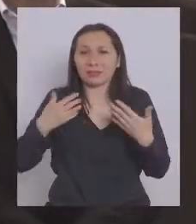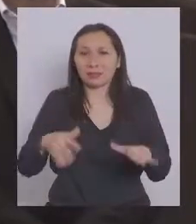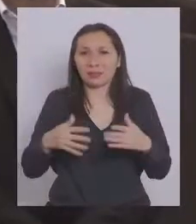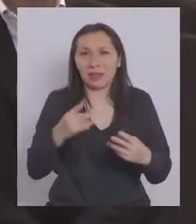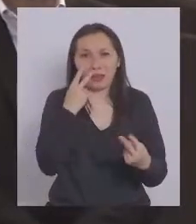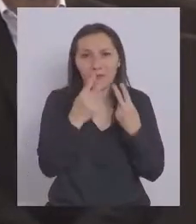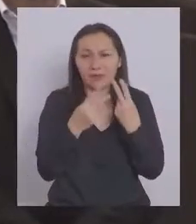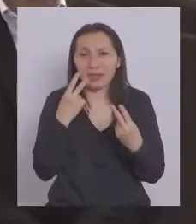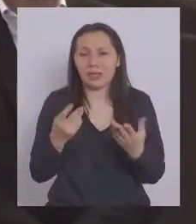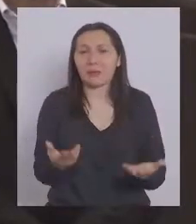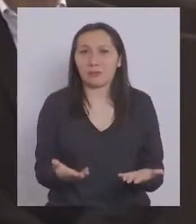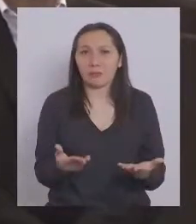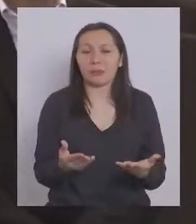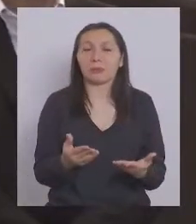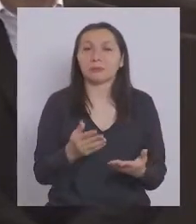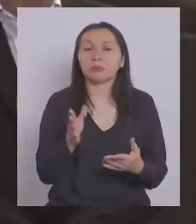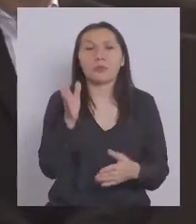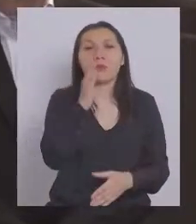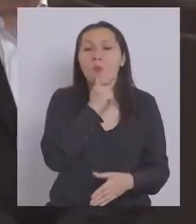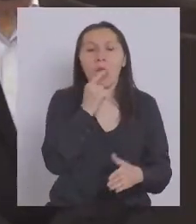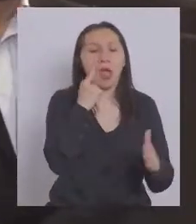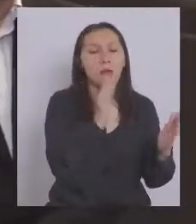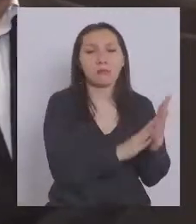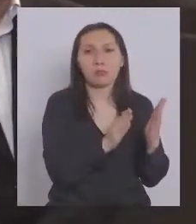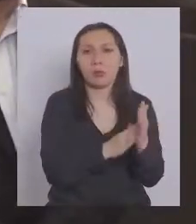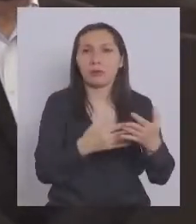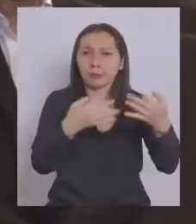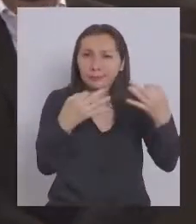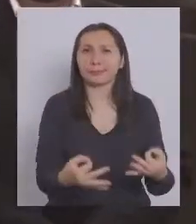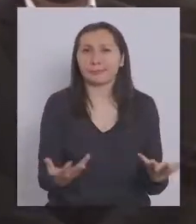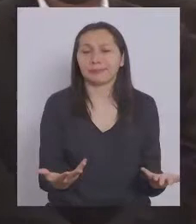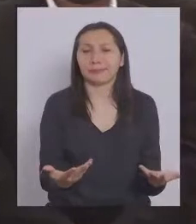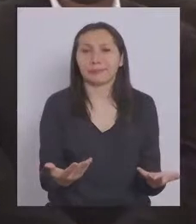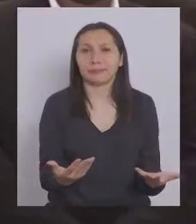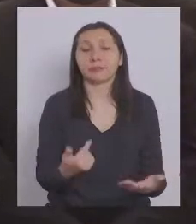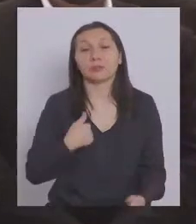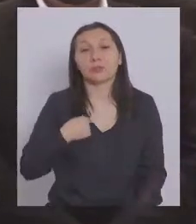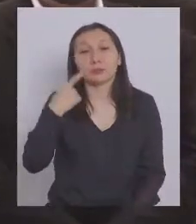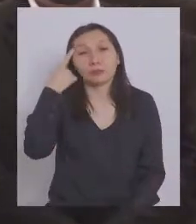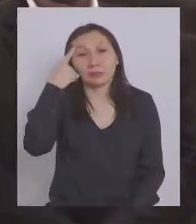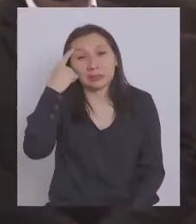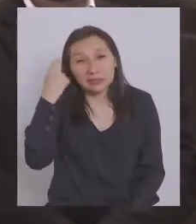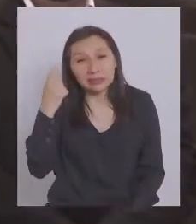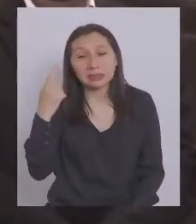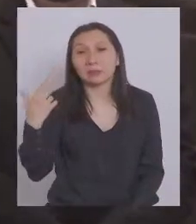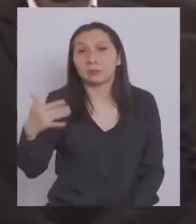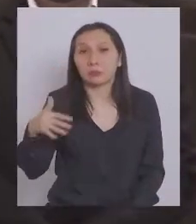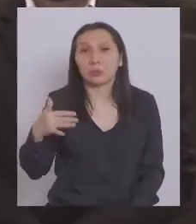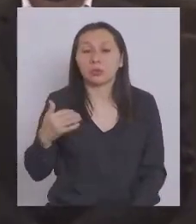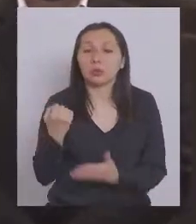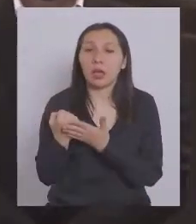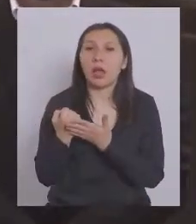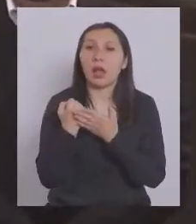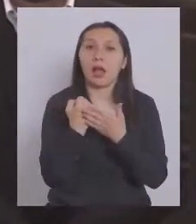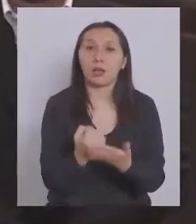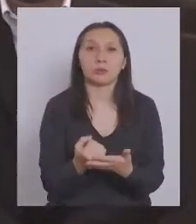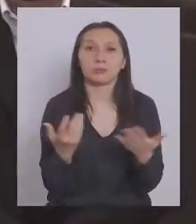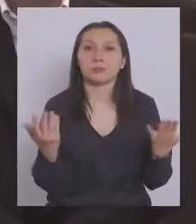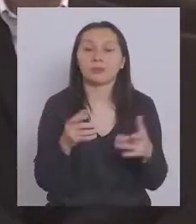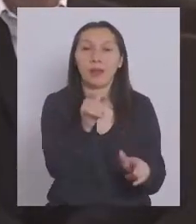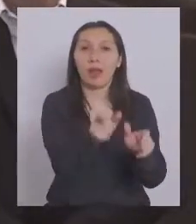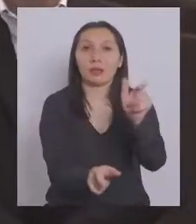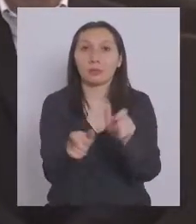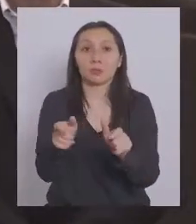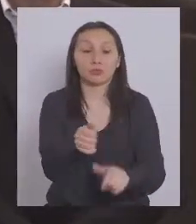habíamos examinado y donde no hay una evidencia concluyente. Yo creo que es muy importante ayudar a que las